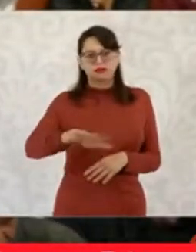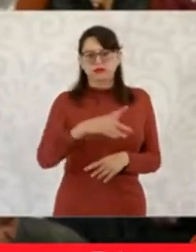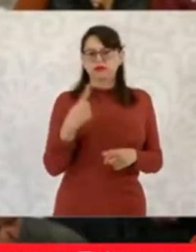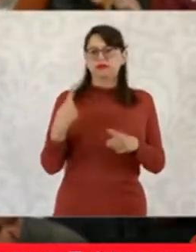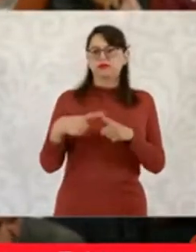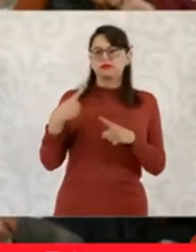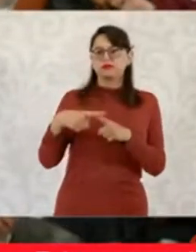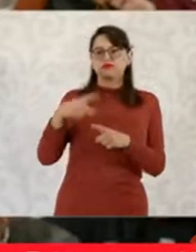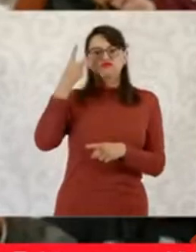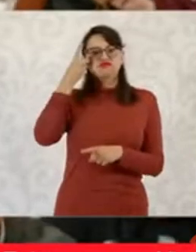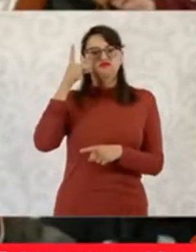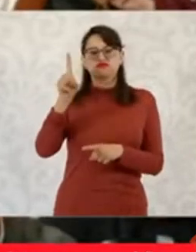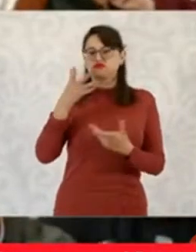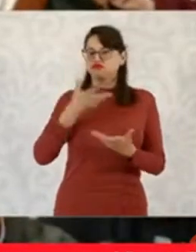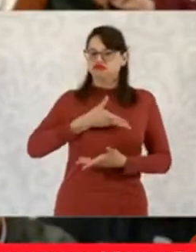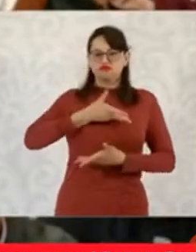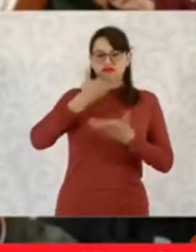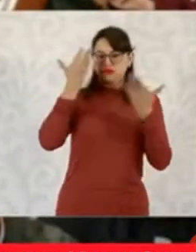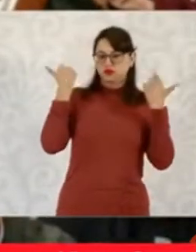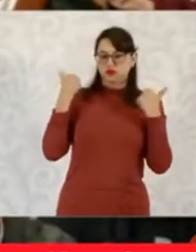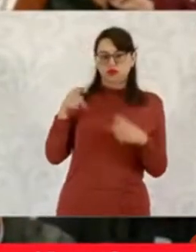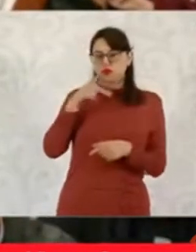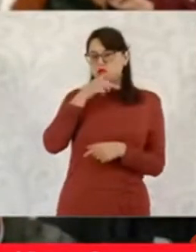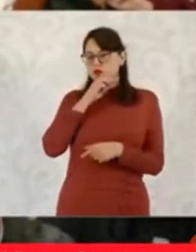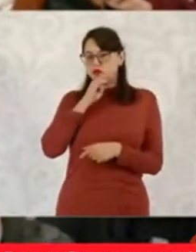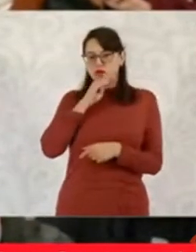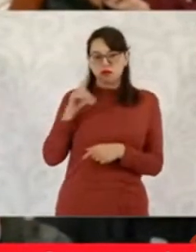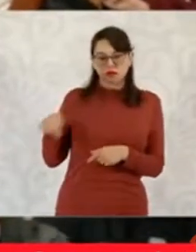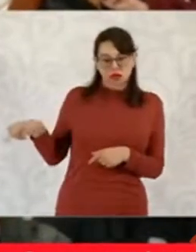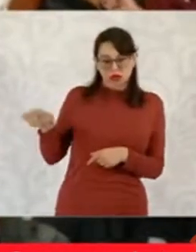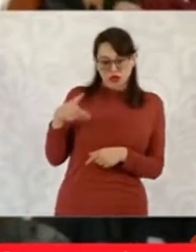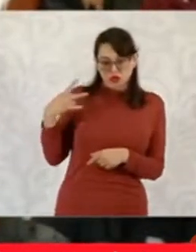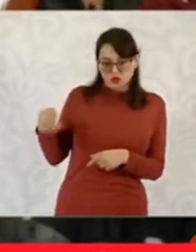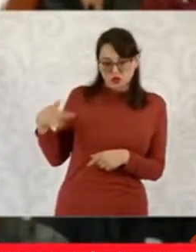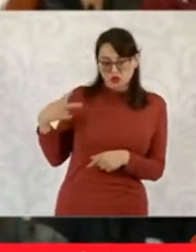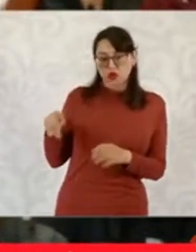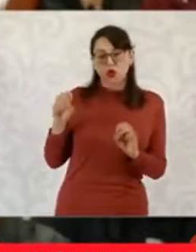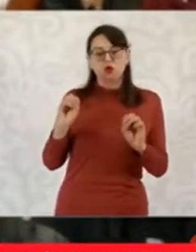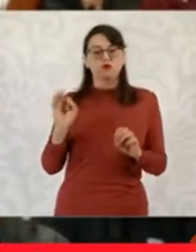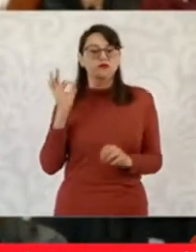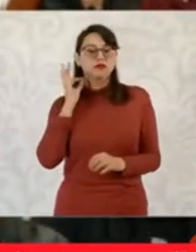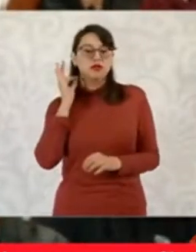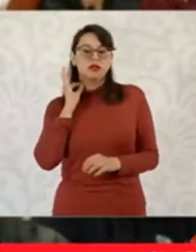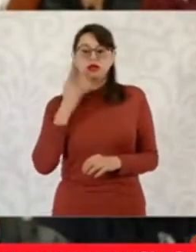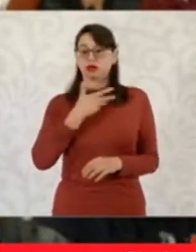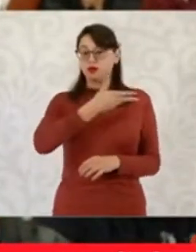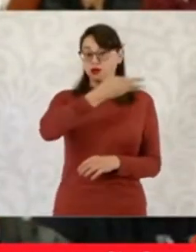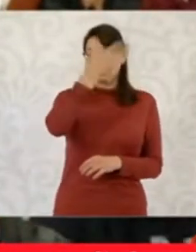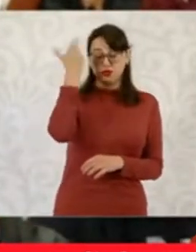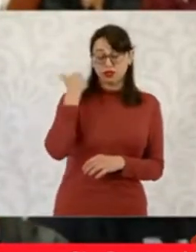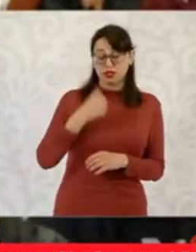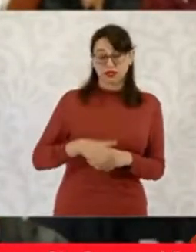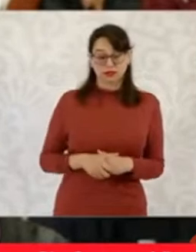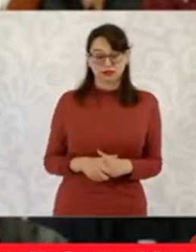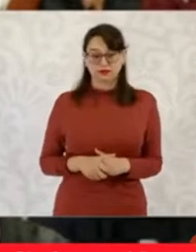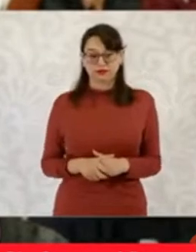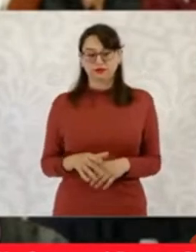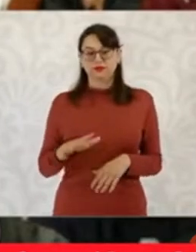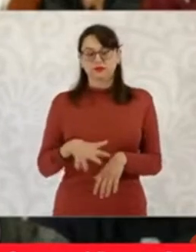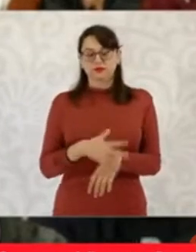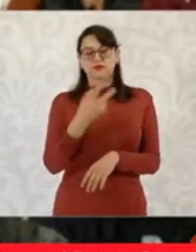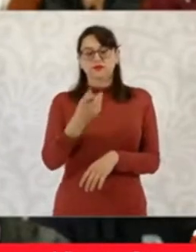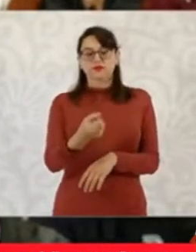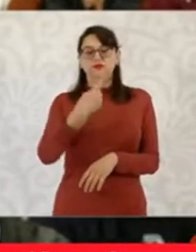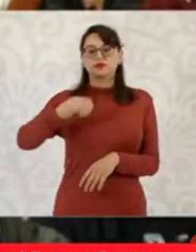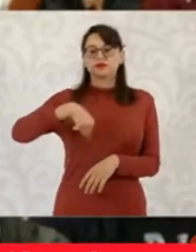si eran de los madres padres que ya habían ingresado desde el principio o de la propia fiscalía. Seguimos en ese lugar,